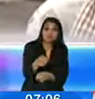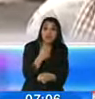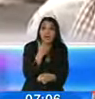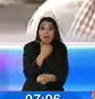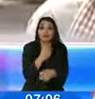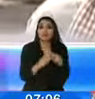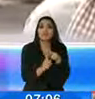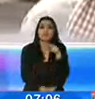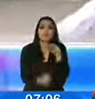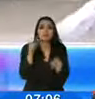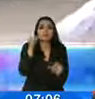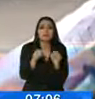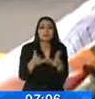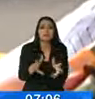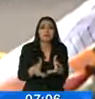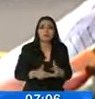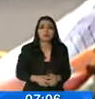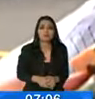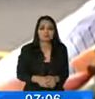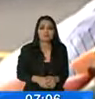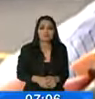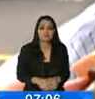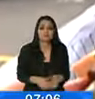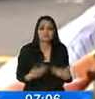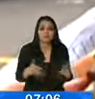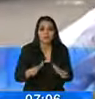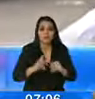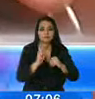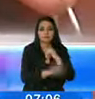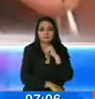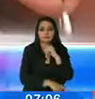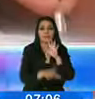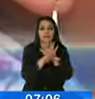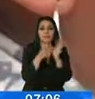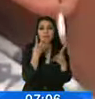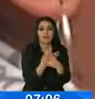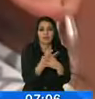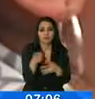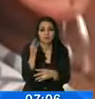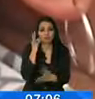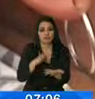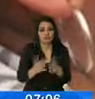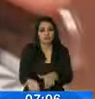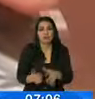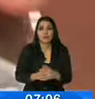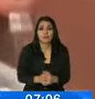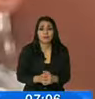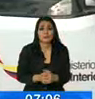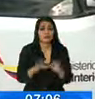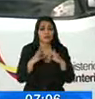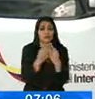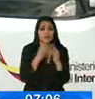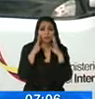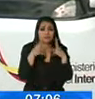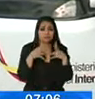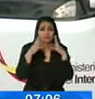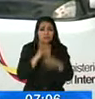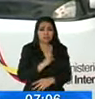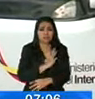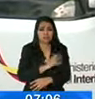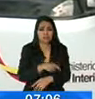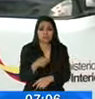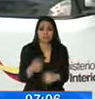alguna situación. Se mantiene todavía el tipo penal de femicidio. 22 días de llorar la partida inesperada de Daniela. Cargaba en su mochila la